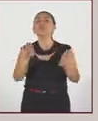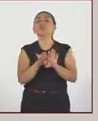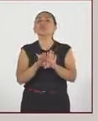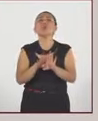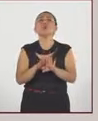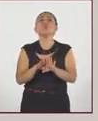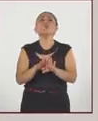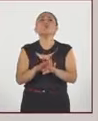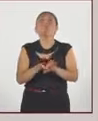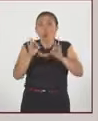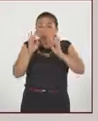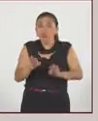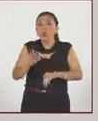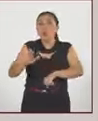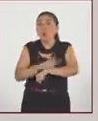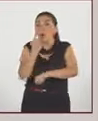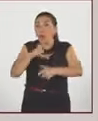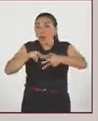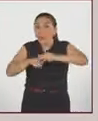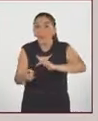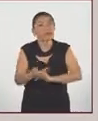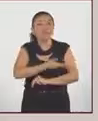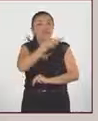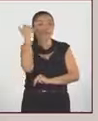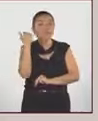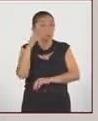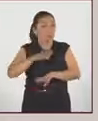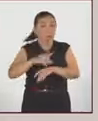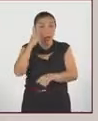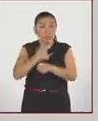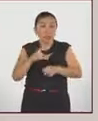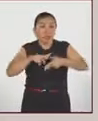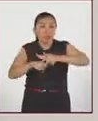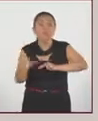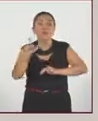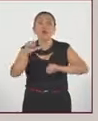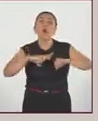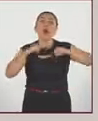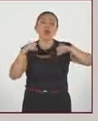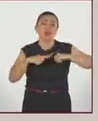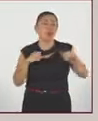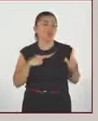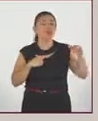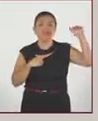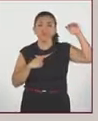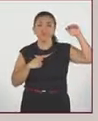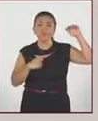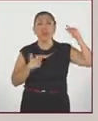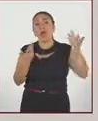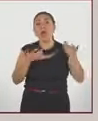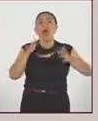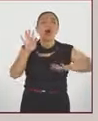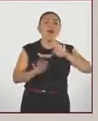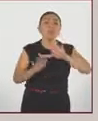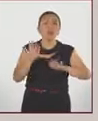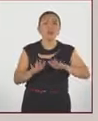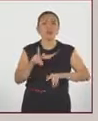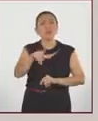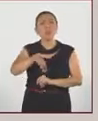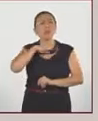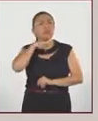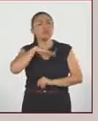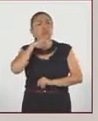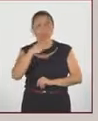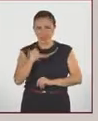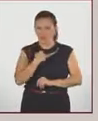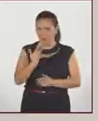no sabemos por qué y se presenta mayormente en la edad de la adolescencia. Algunas veces no nos percatamos de que